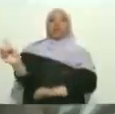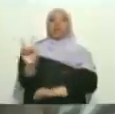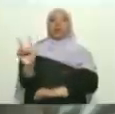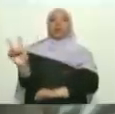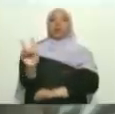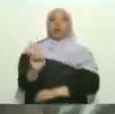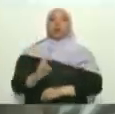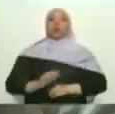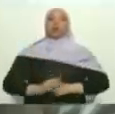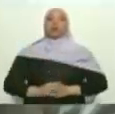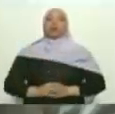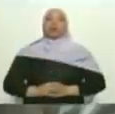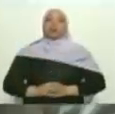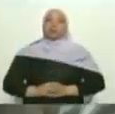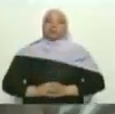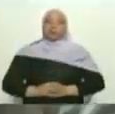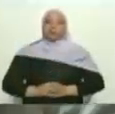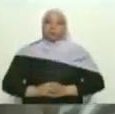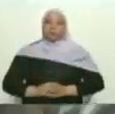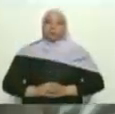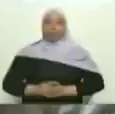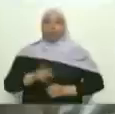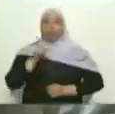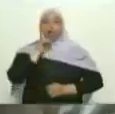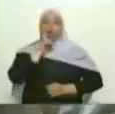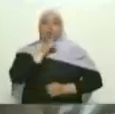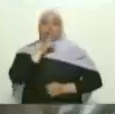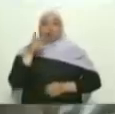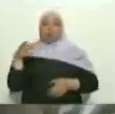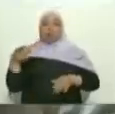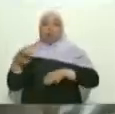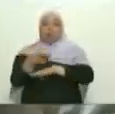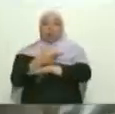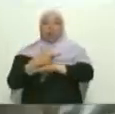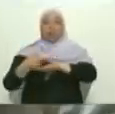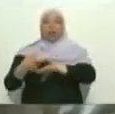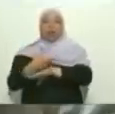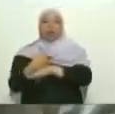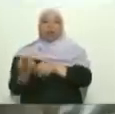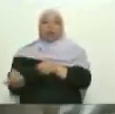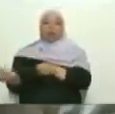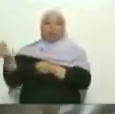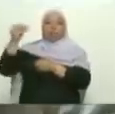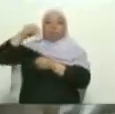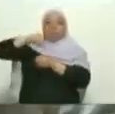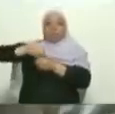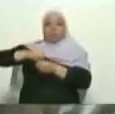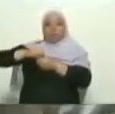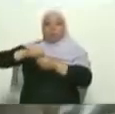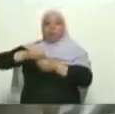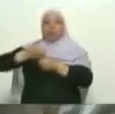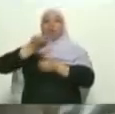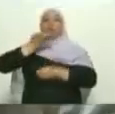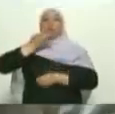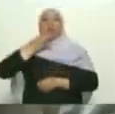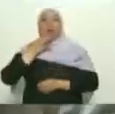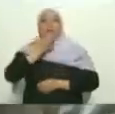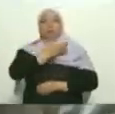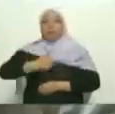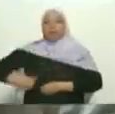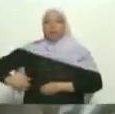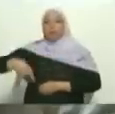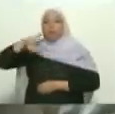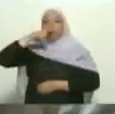repito, con el nombre de gobierno interino para socavar las bases democráticas de la nación,